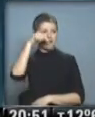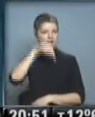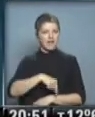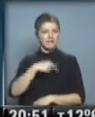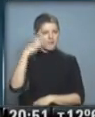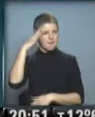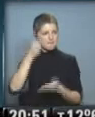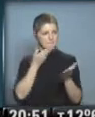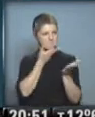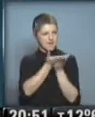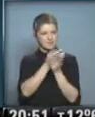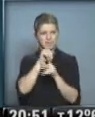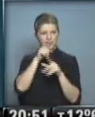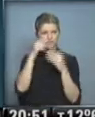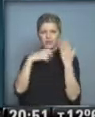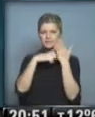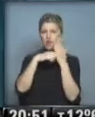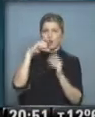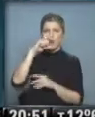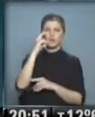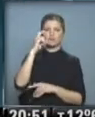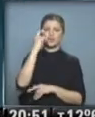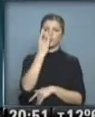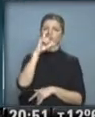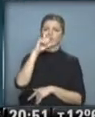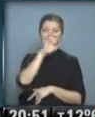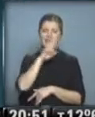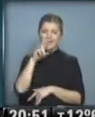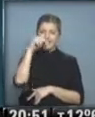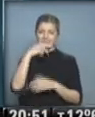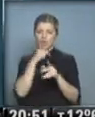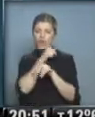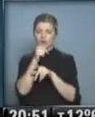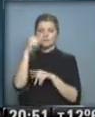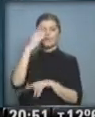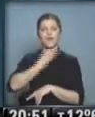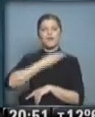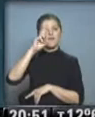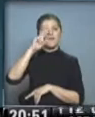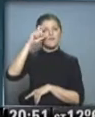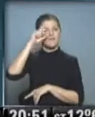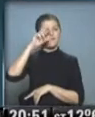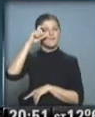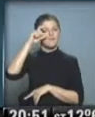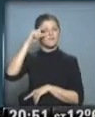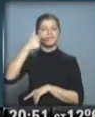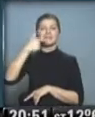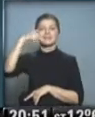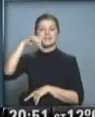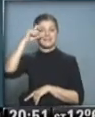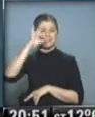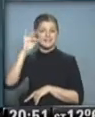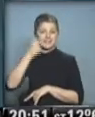presentación penal realizada por senadores de la UCR contra Martín Fresneda. Recordaron que el Partido Radical